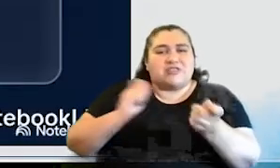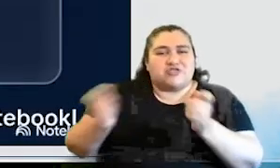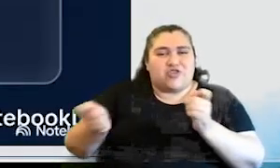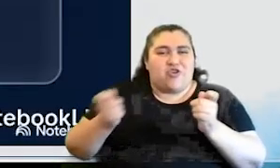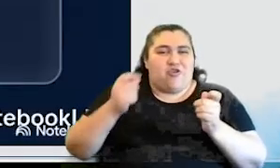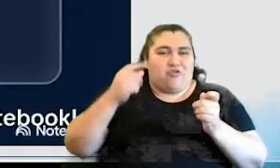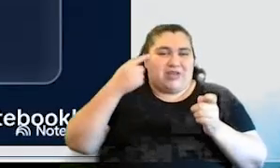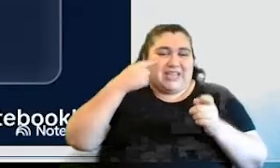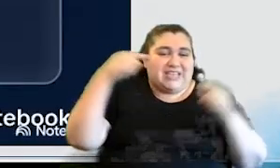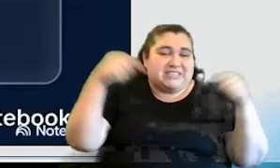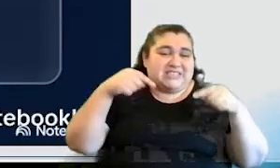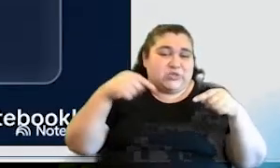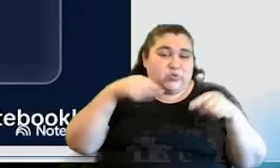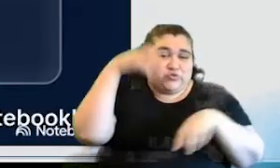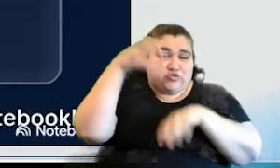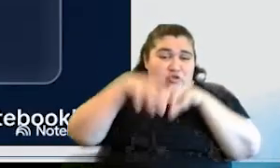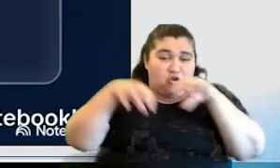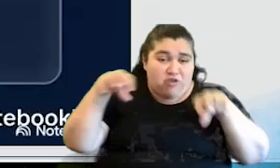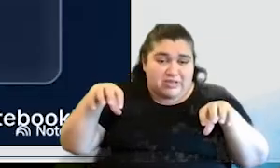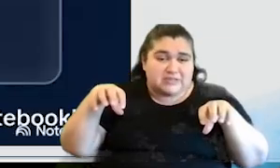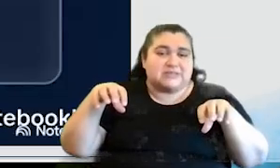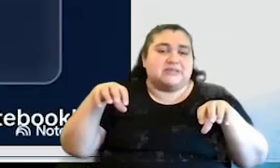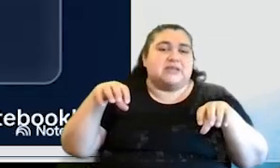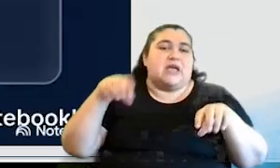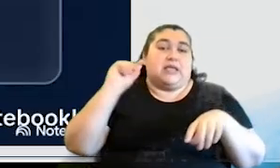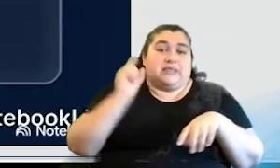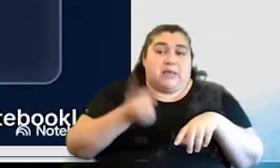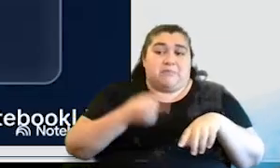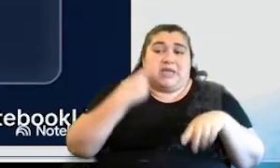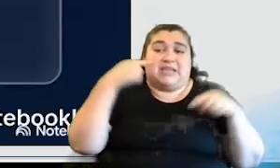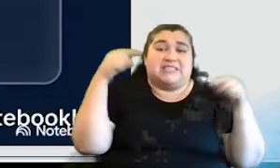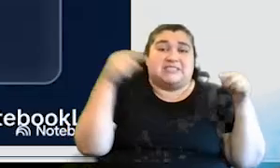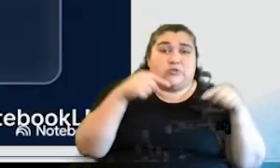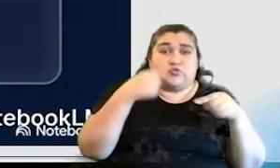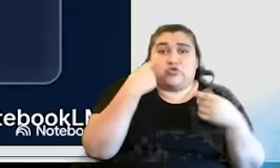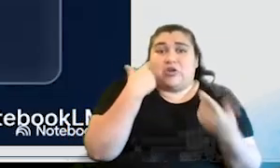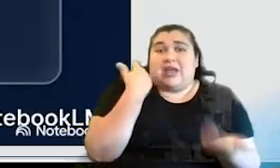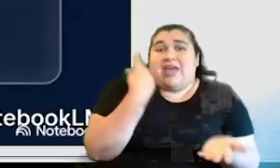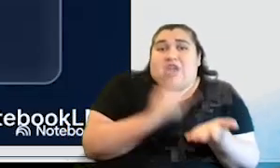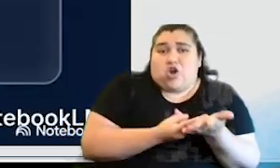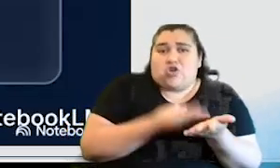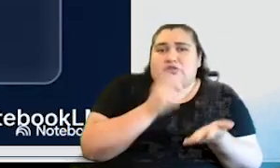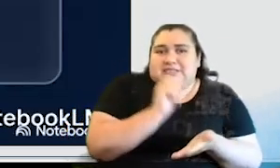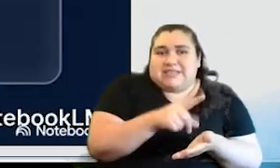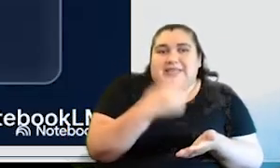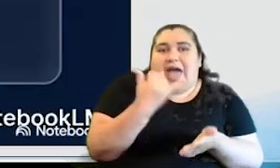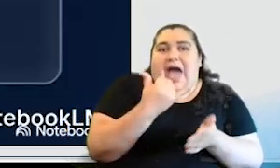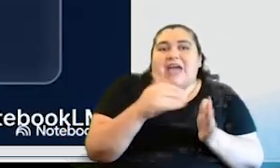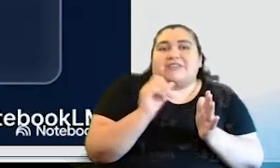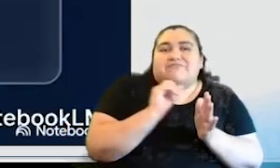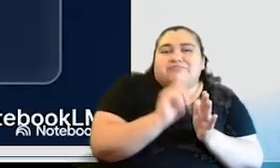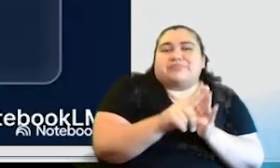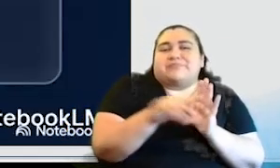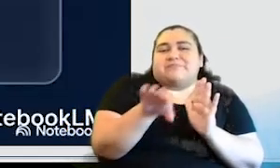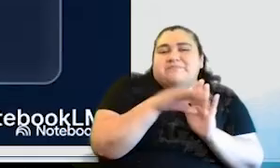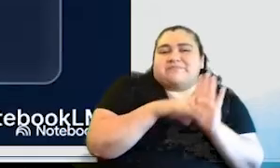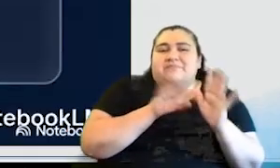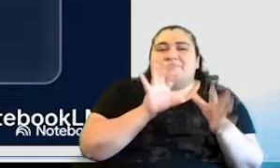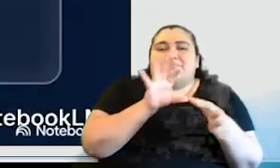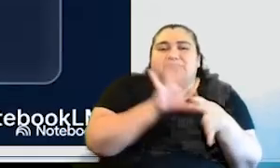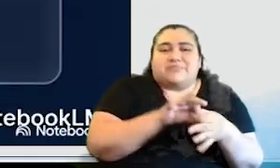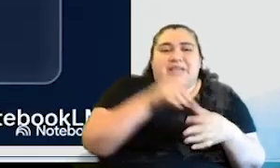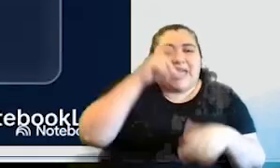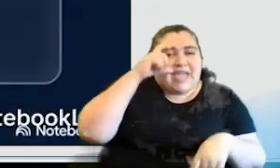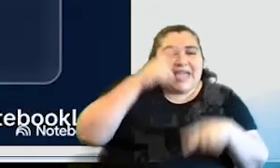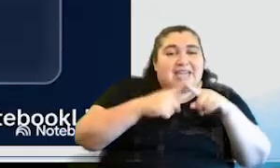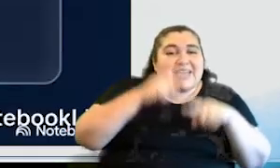instituciones. Las instituciones que son reconocidas y que tienen el certificado de exención en materia de impuesto a las ganancias, no todas